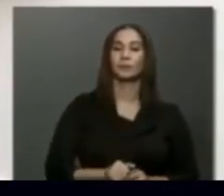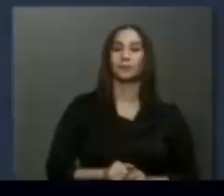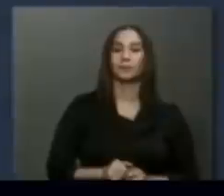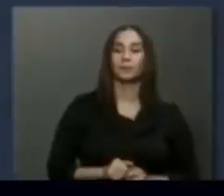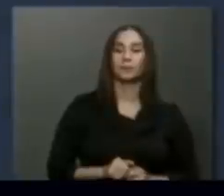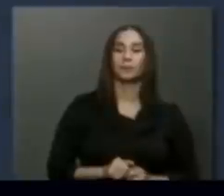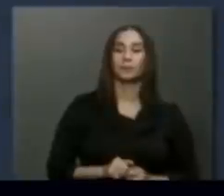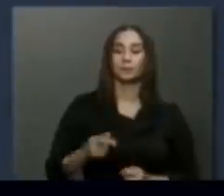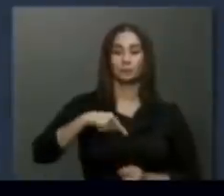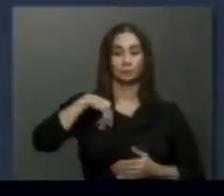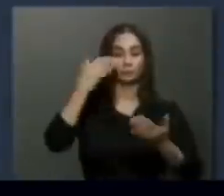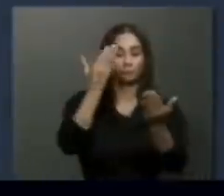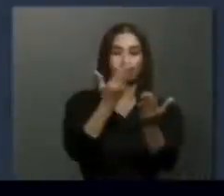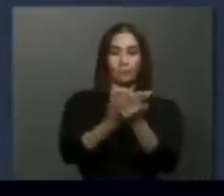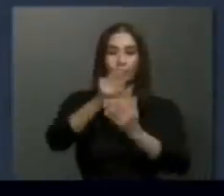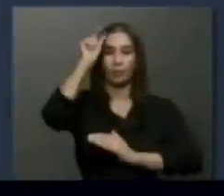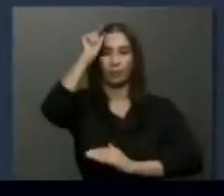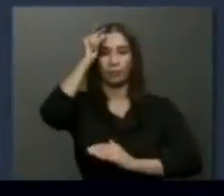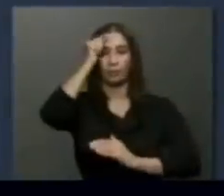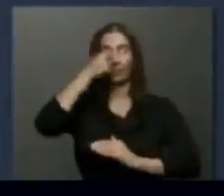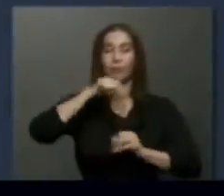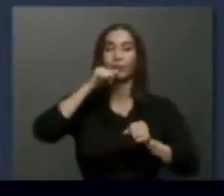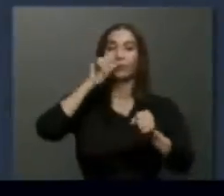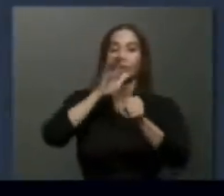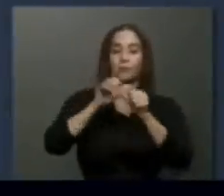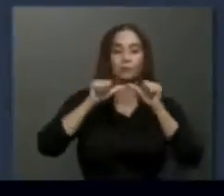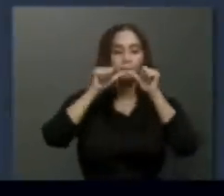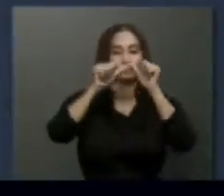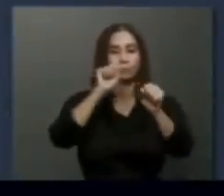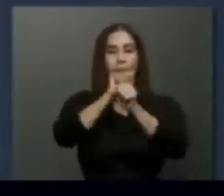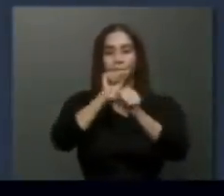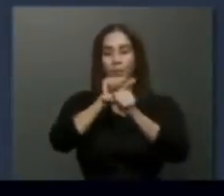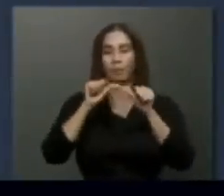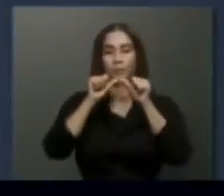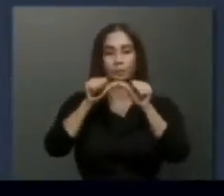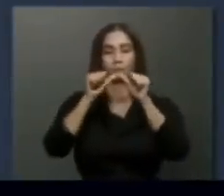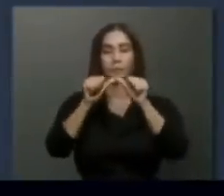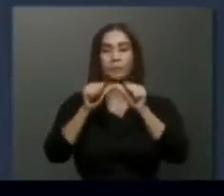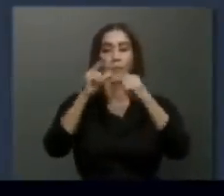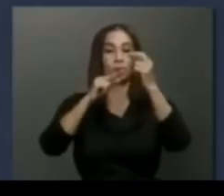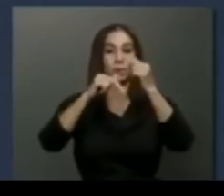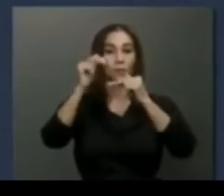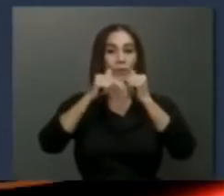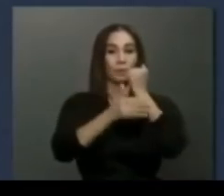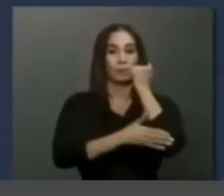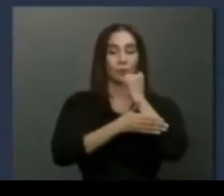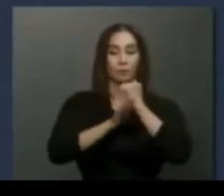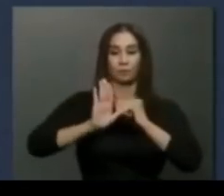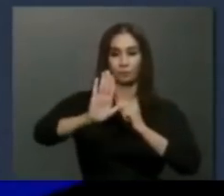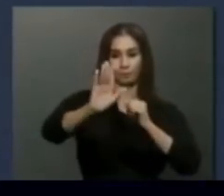desde que llegamos al gobierno, nuestro compromiso ha sido trabajar de manera continua para construir un país para su